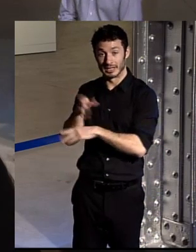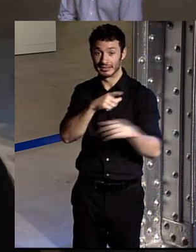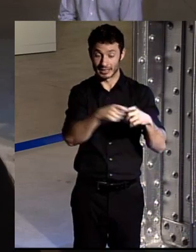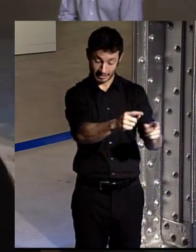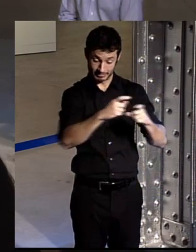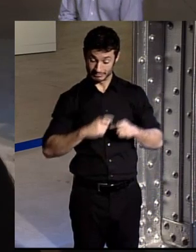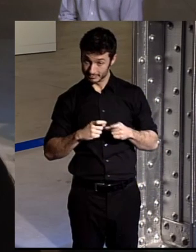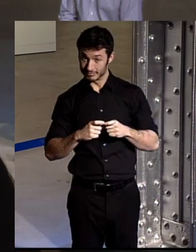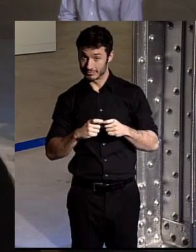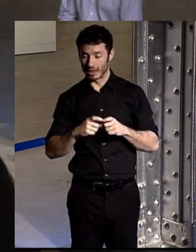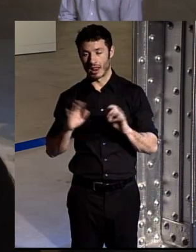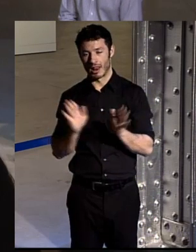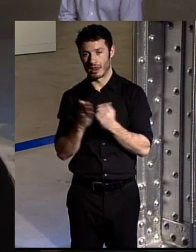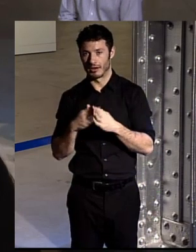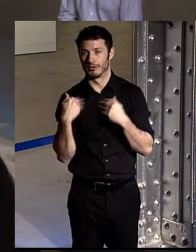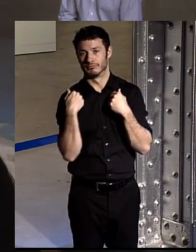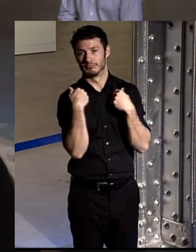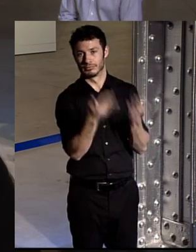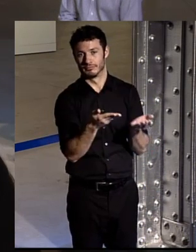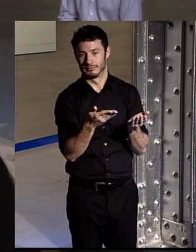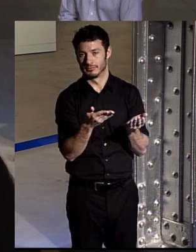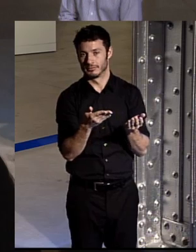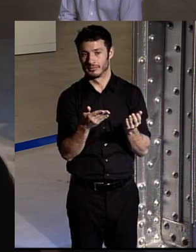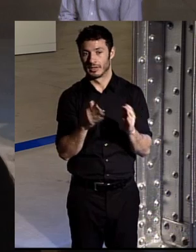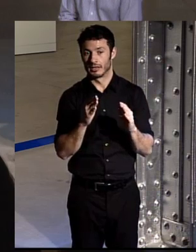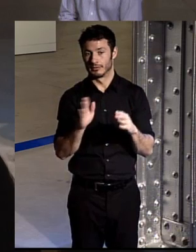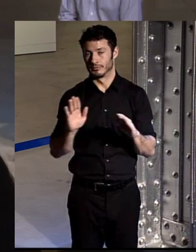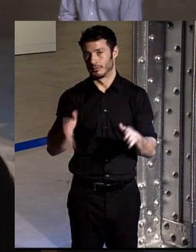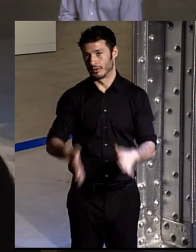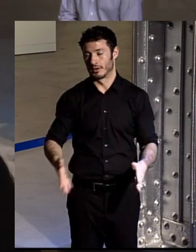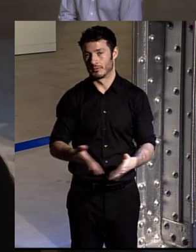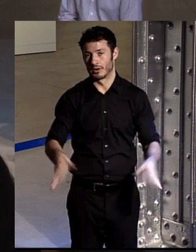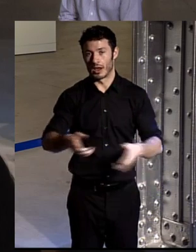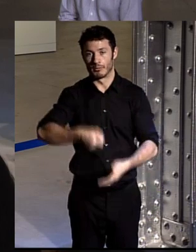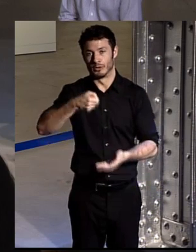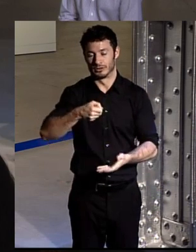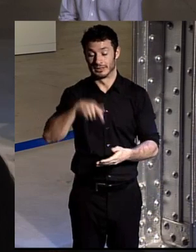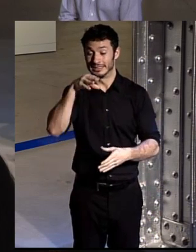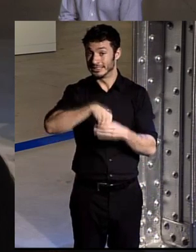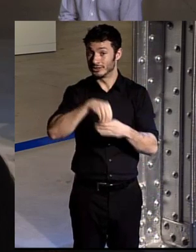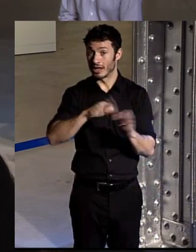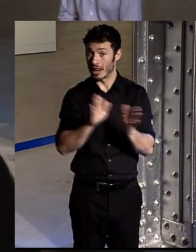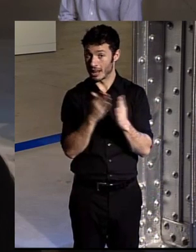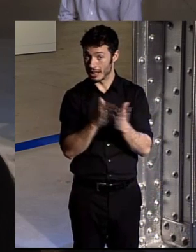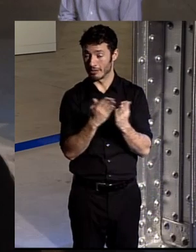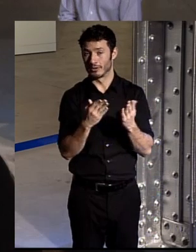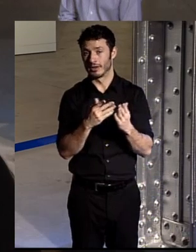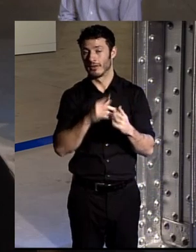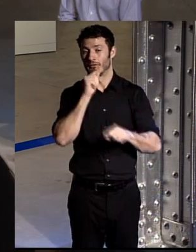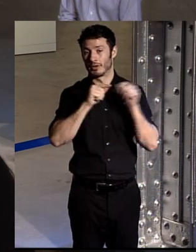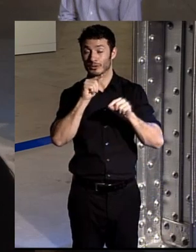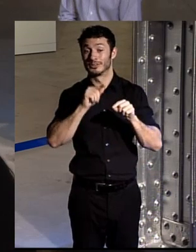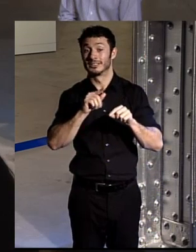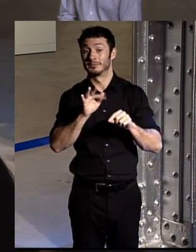tarjeta y os damos... es un pack, simplemente va con una bolsita. Hay un ejemplar de Virus y Pandemias. Bueno, y